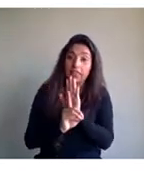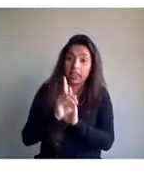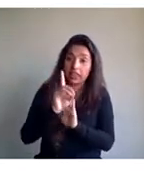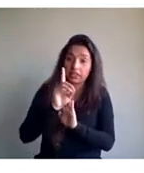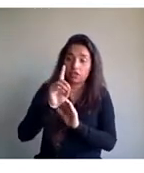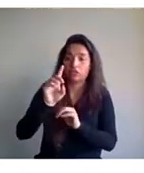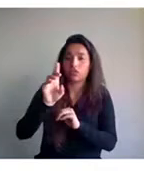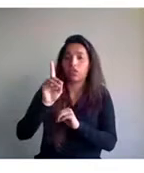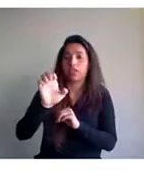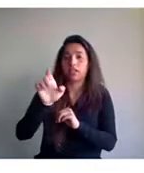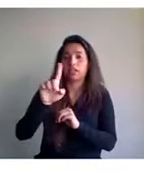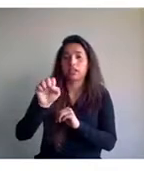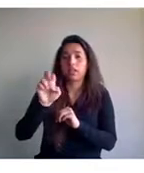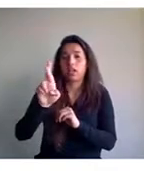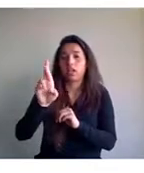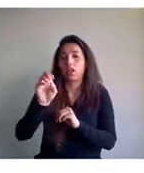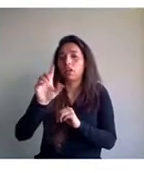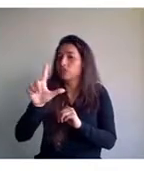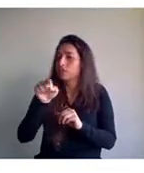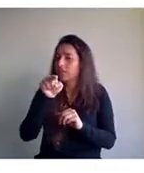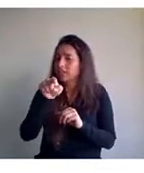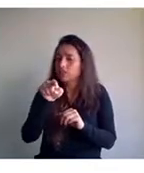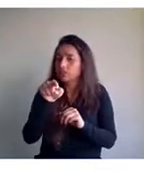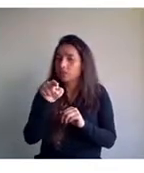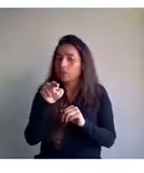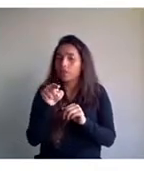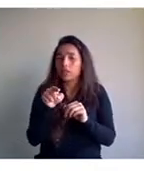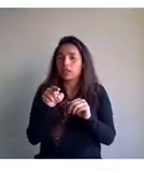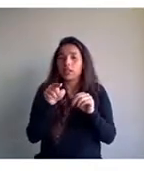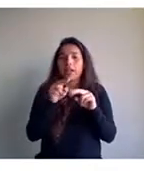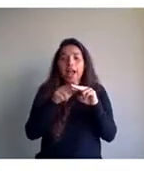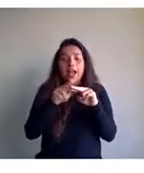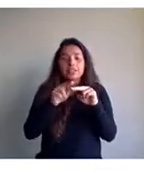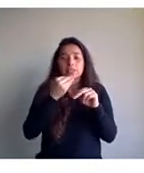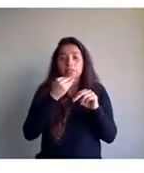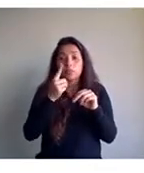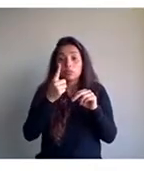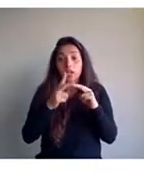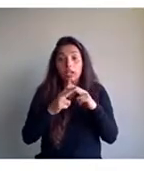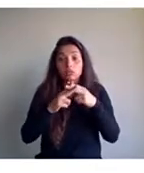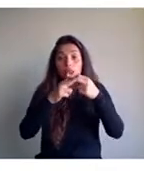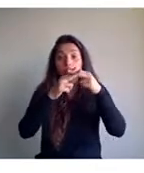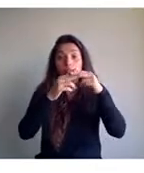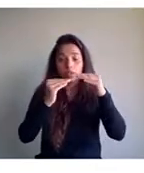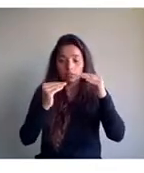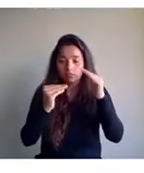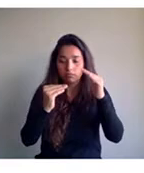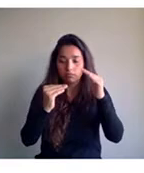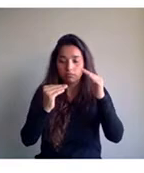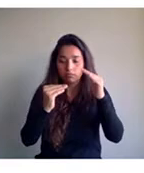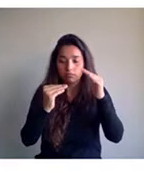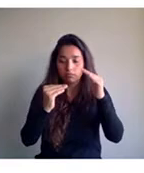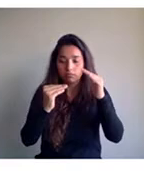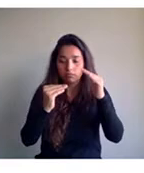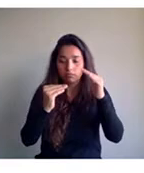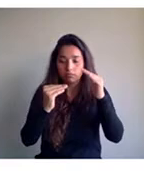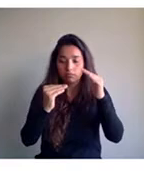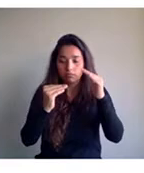perú hace unos años y gracias a eso se estructuró un proyecto que se van a ejecutar en el día